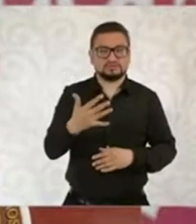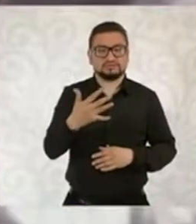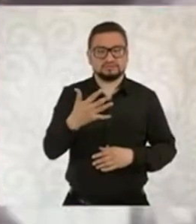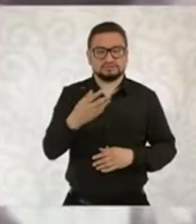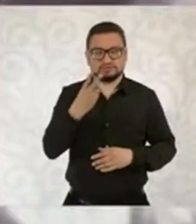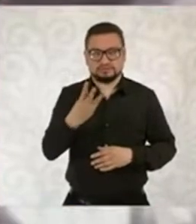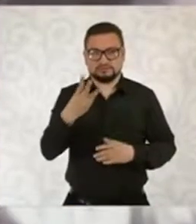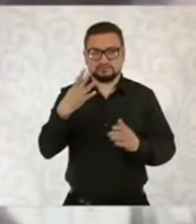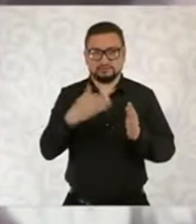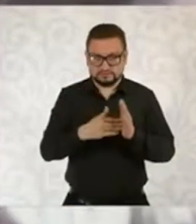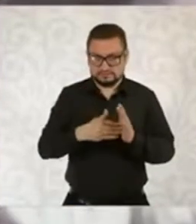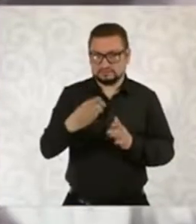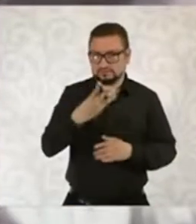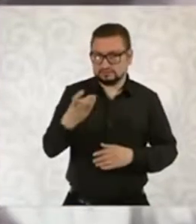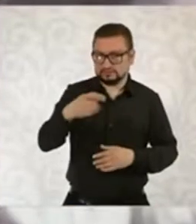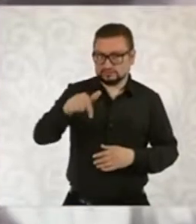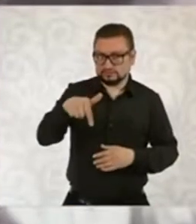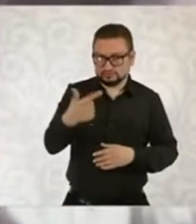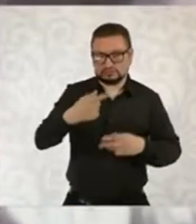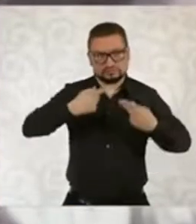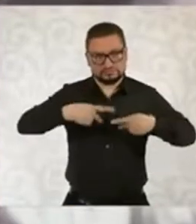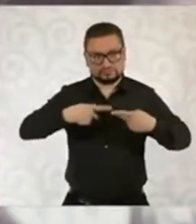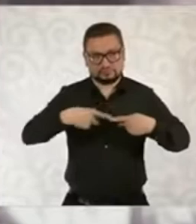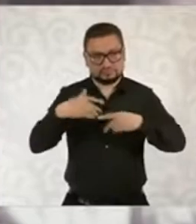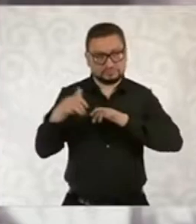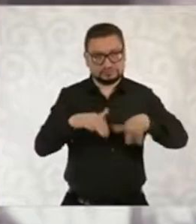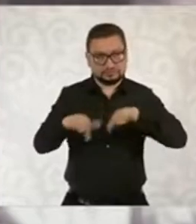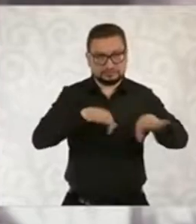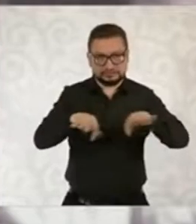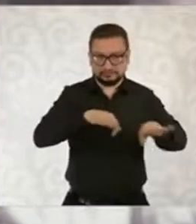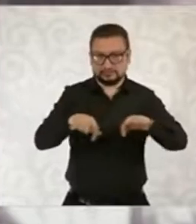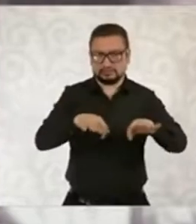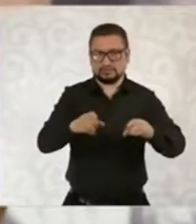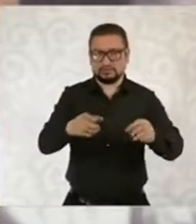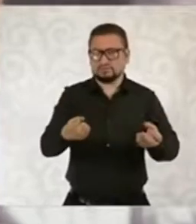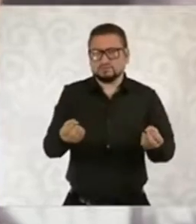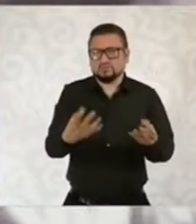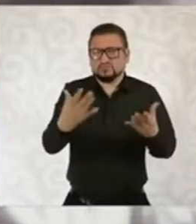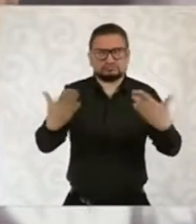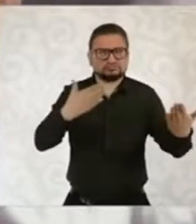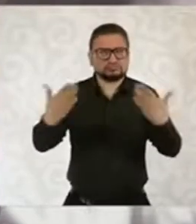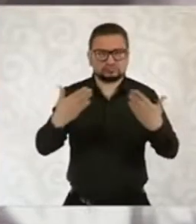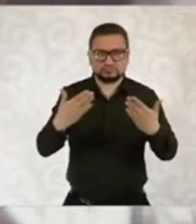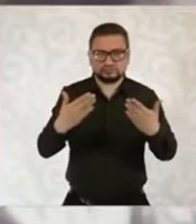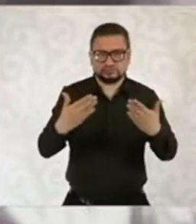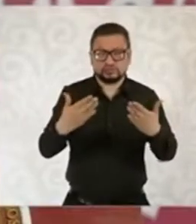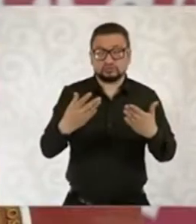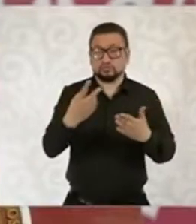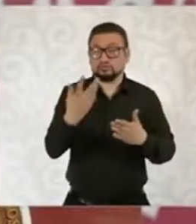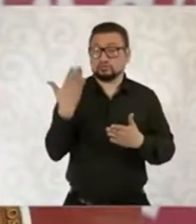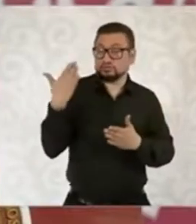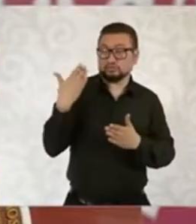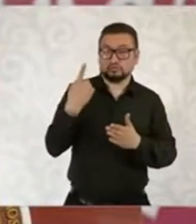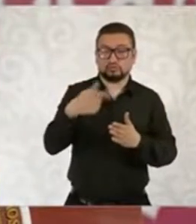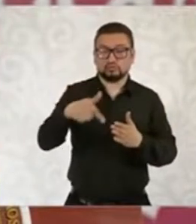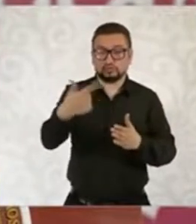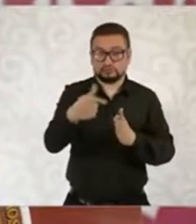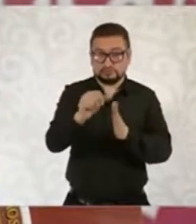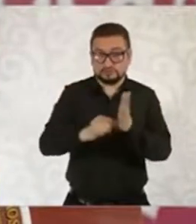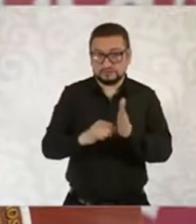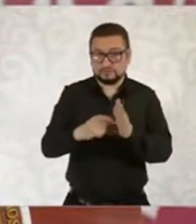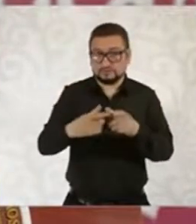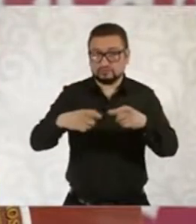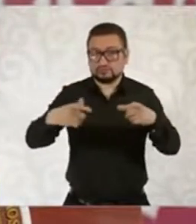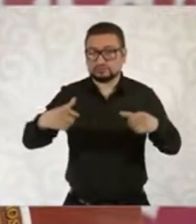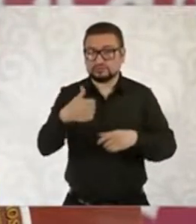1.353.312 puestos de trabajo. ¿Qué significa esto si lo medimos en los últimos 12 meses? Un crecimiento